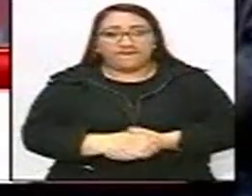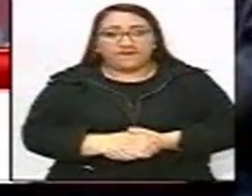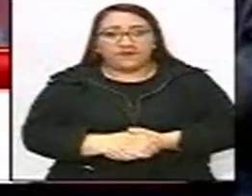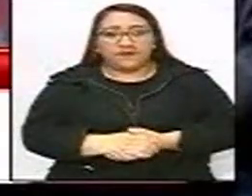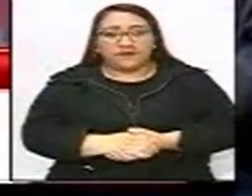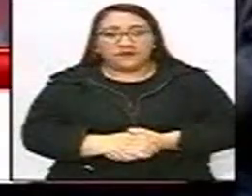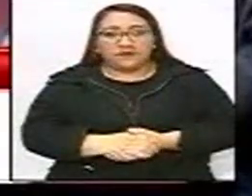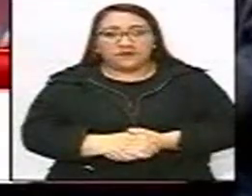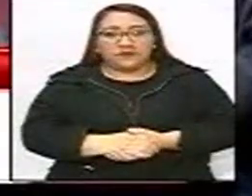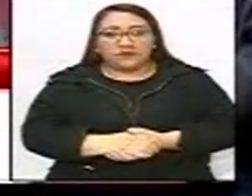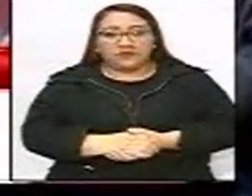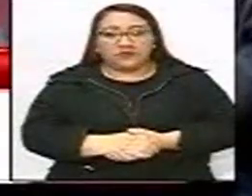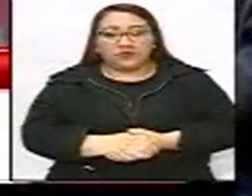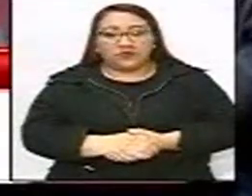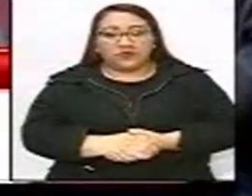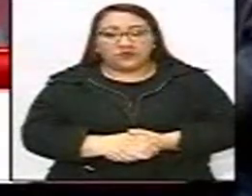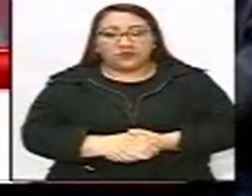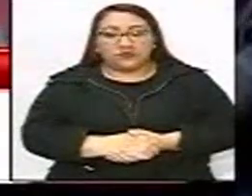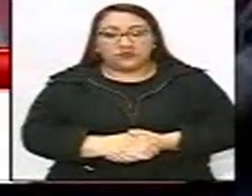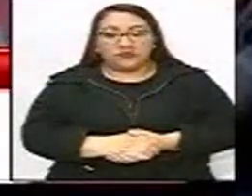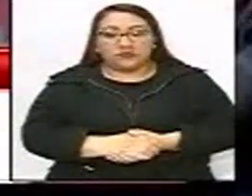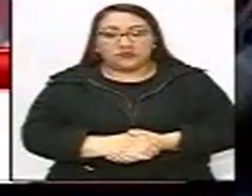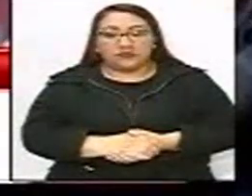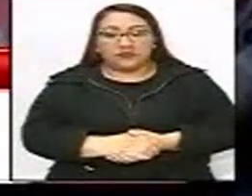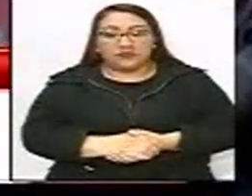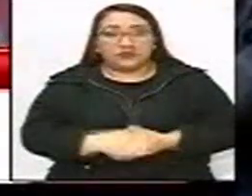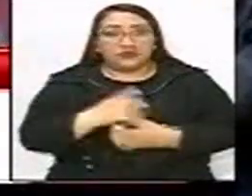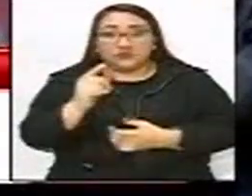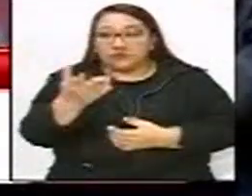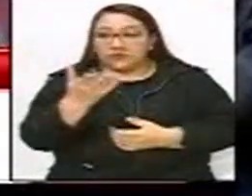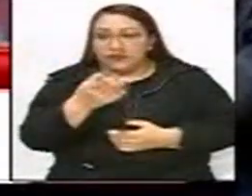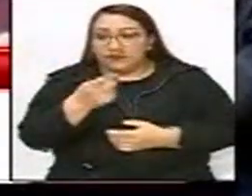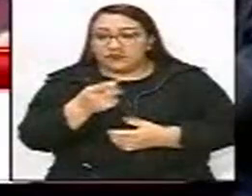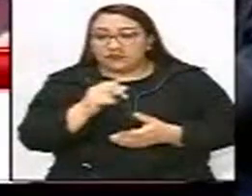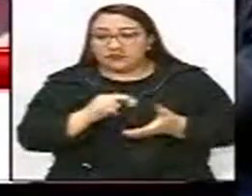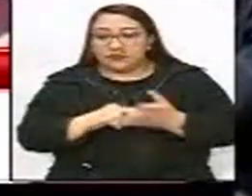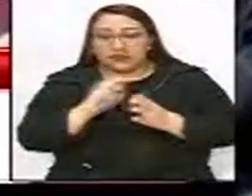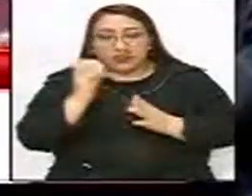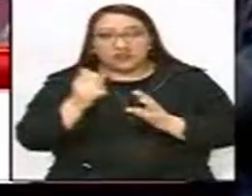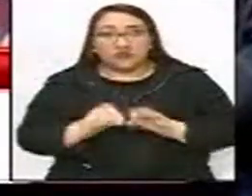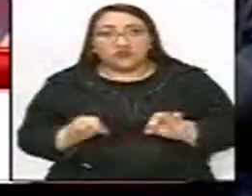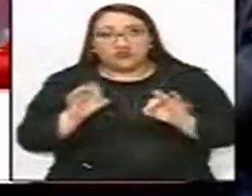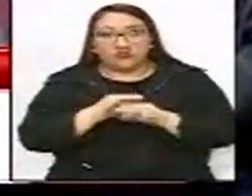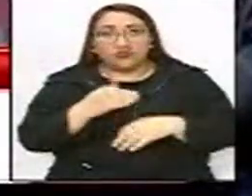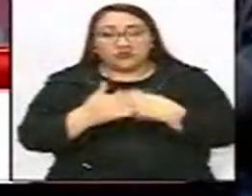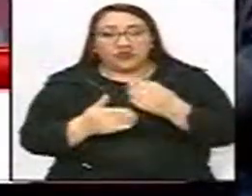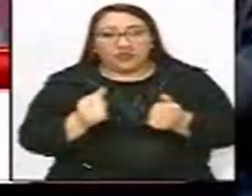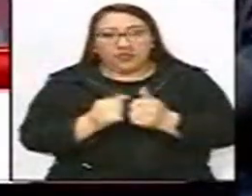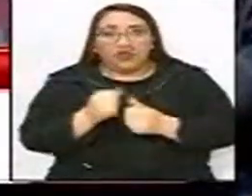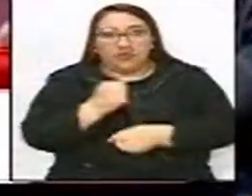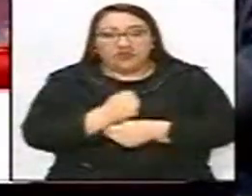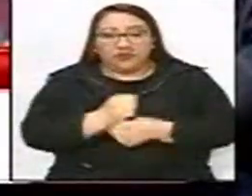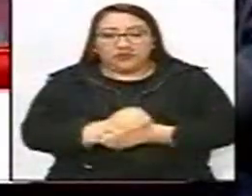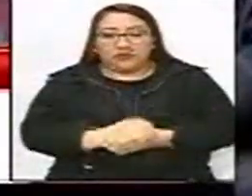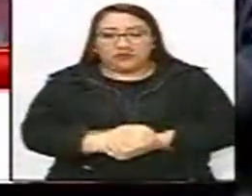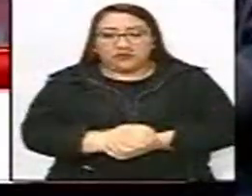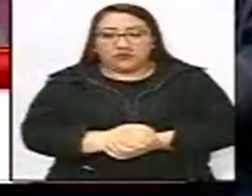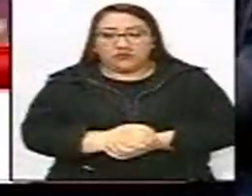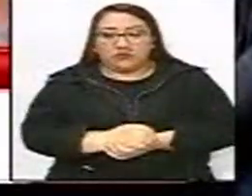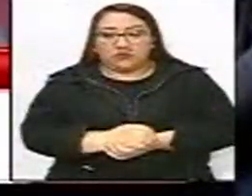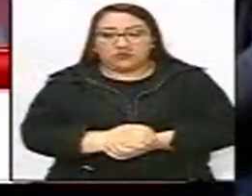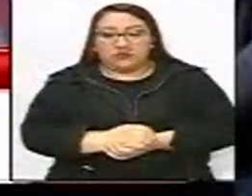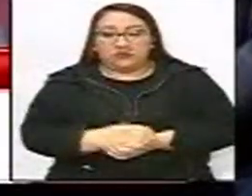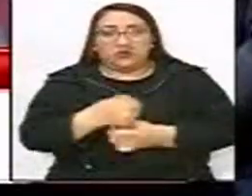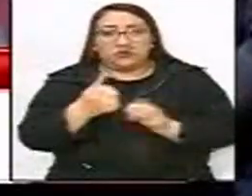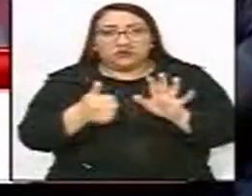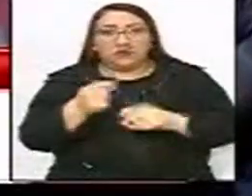de los 160 millones. Ese detalle no lo ha alcanzado usted y creo que es imperioso avanzar en este estadio con el detalle